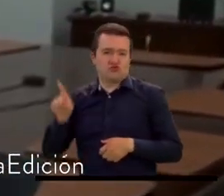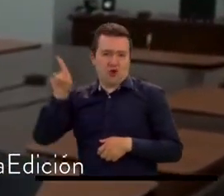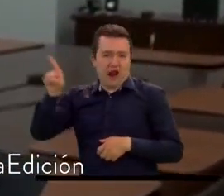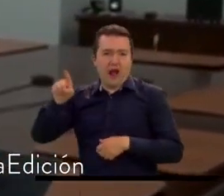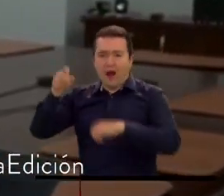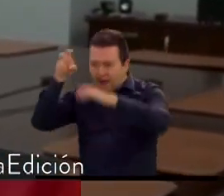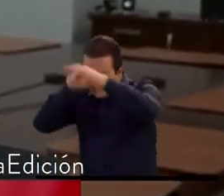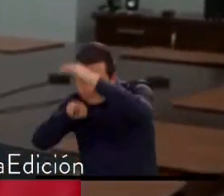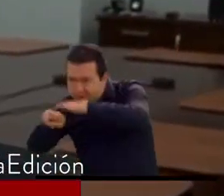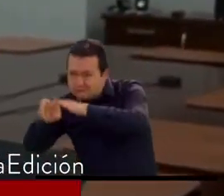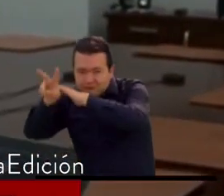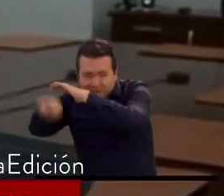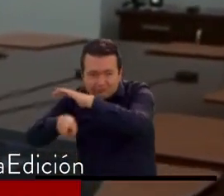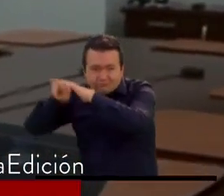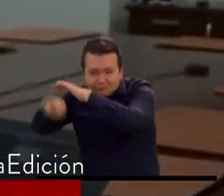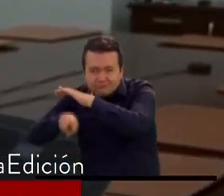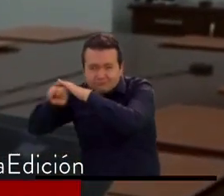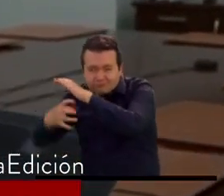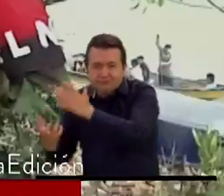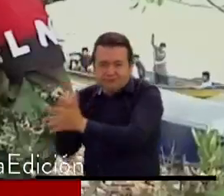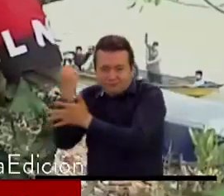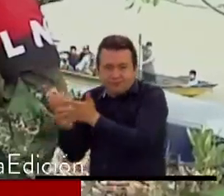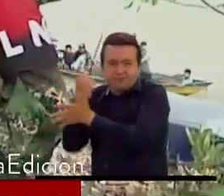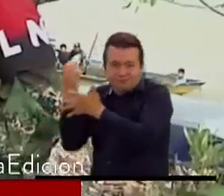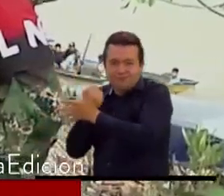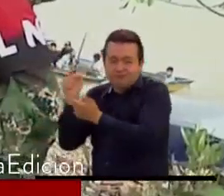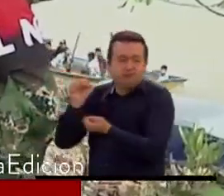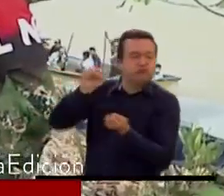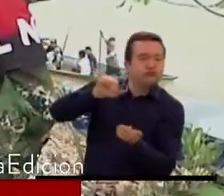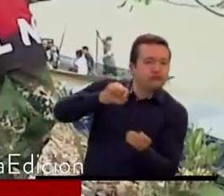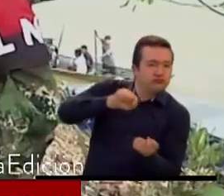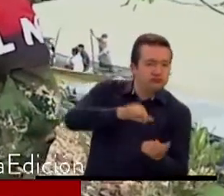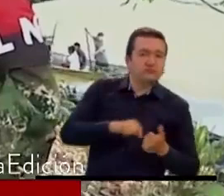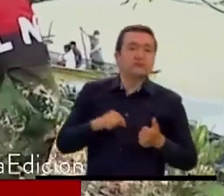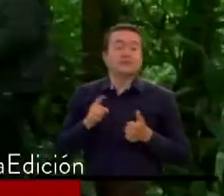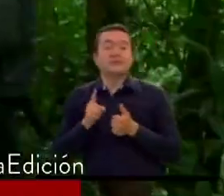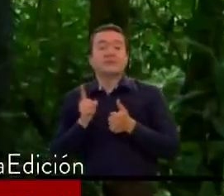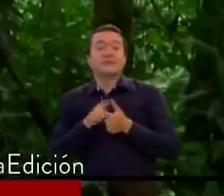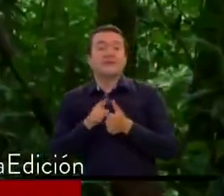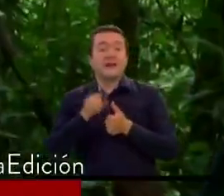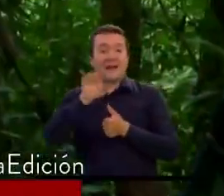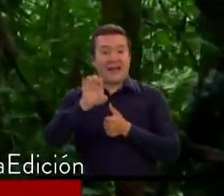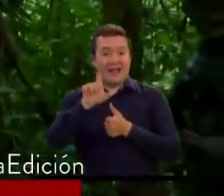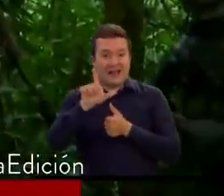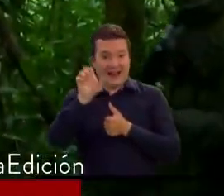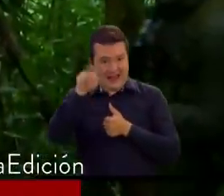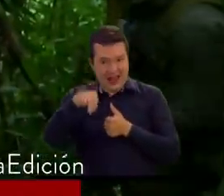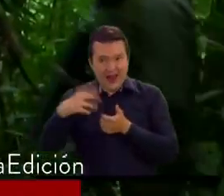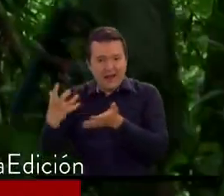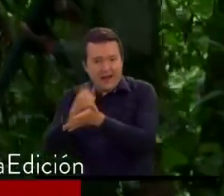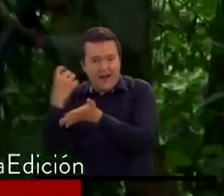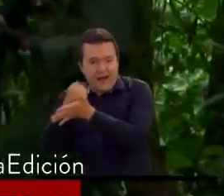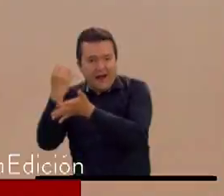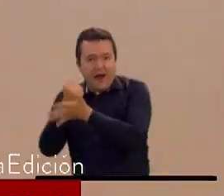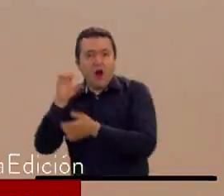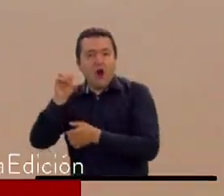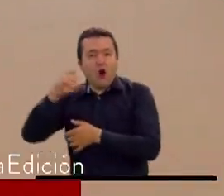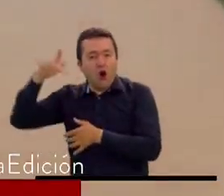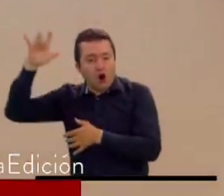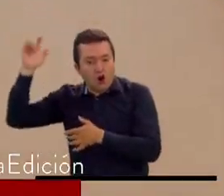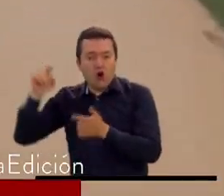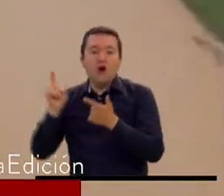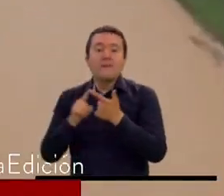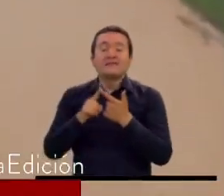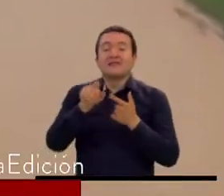Colombia habló hoy del negocio ilegal del oro que tendrían el ELN, Grupos Residuales de las FARC en Venezuela, una explotación ilegal que se daría